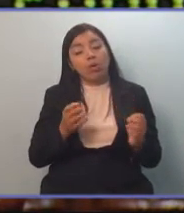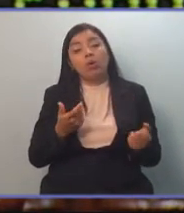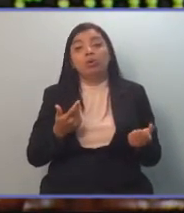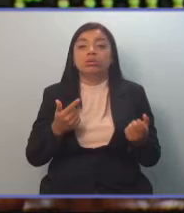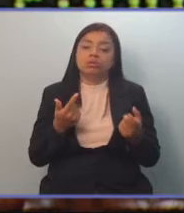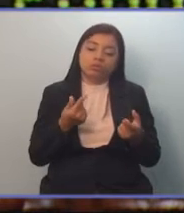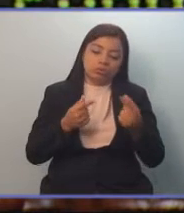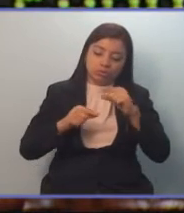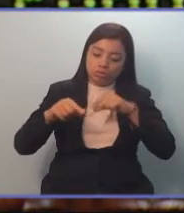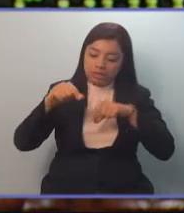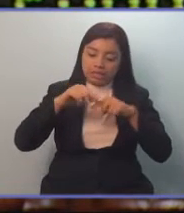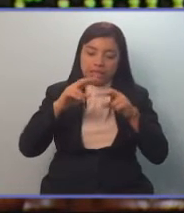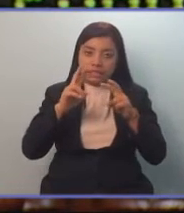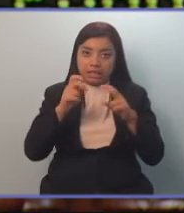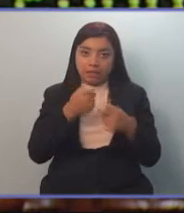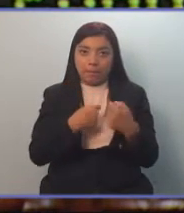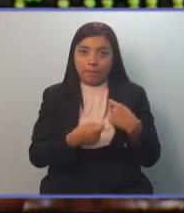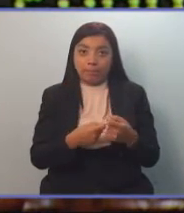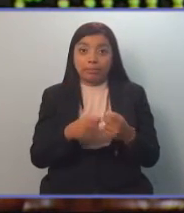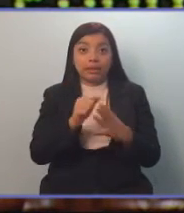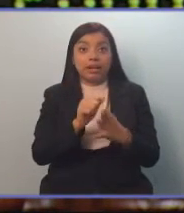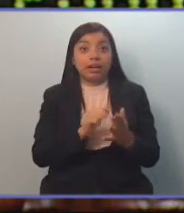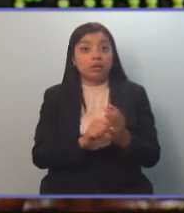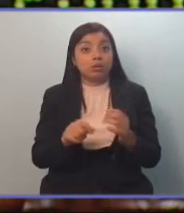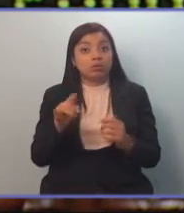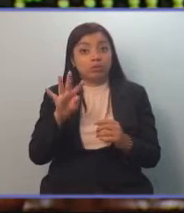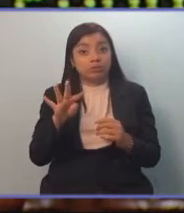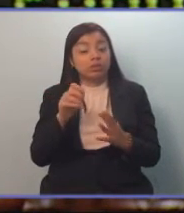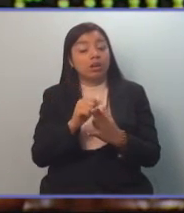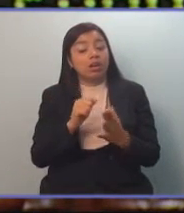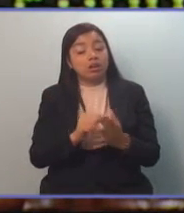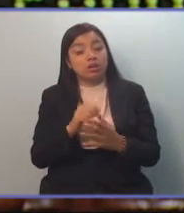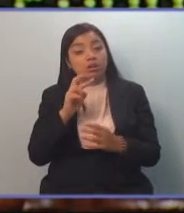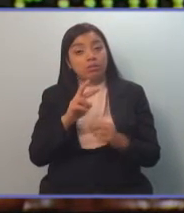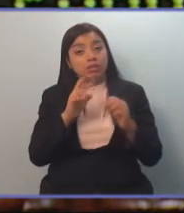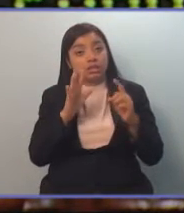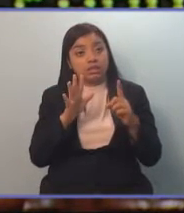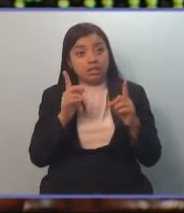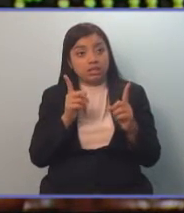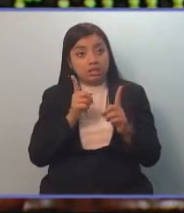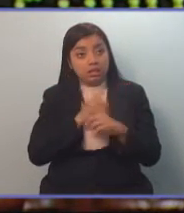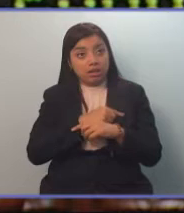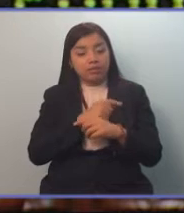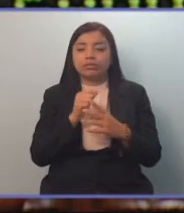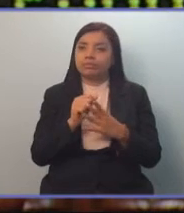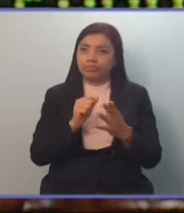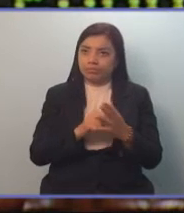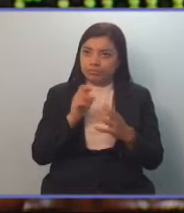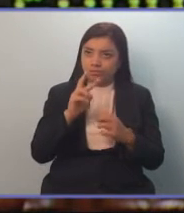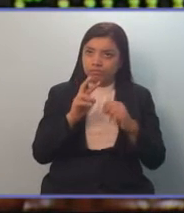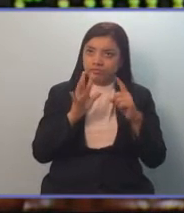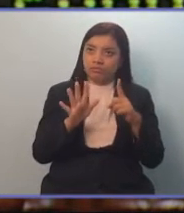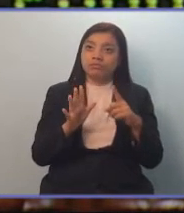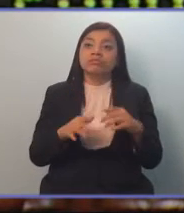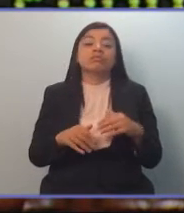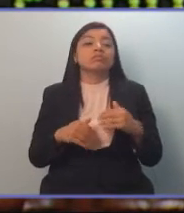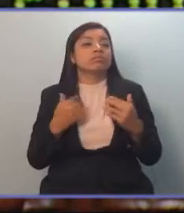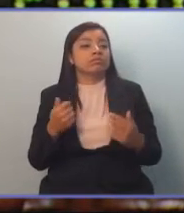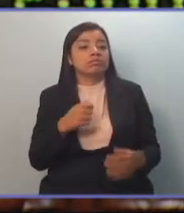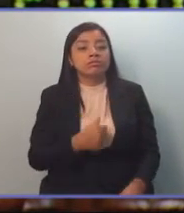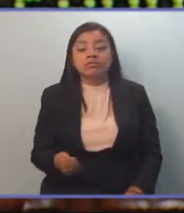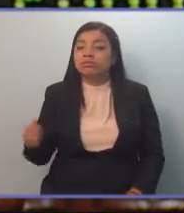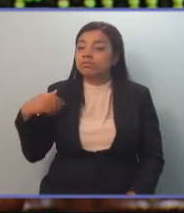relativas a la pirotecnia. Artículo 4. Refórmese el artículo 26 así. Artículo 26. Corresponde al